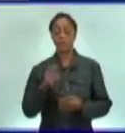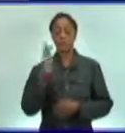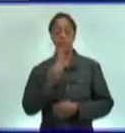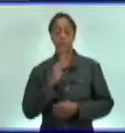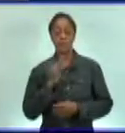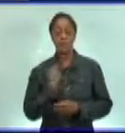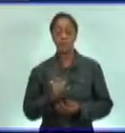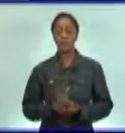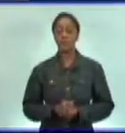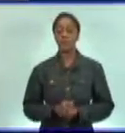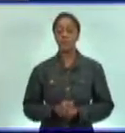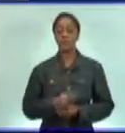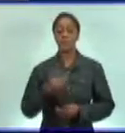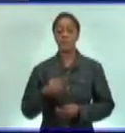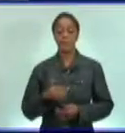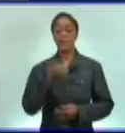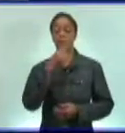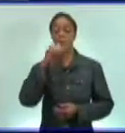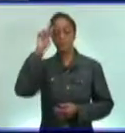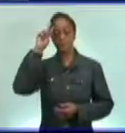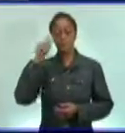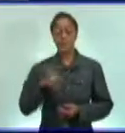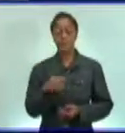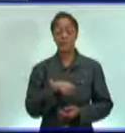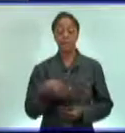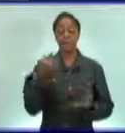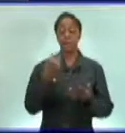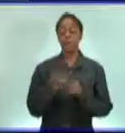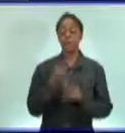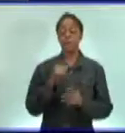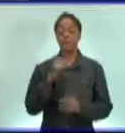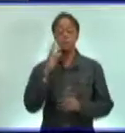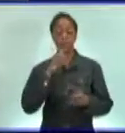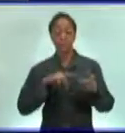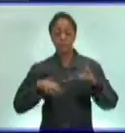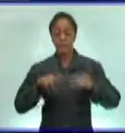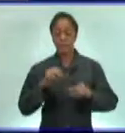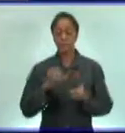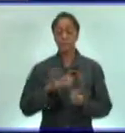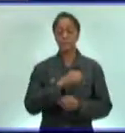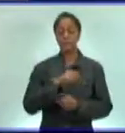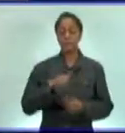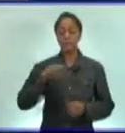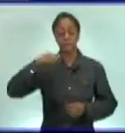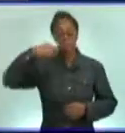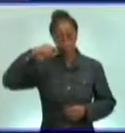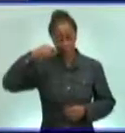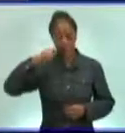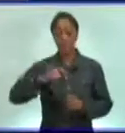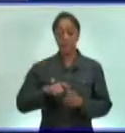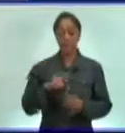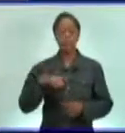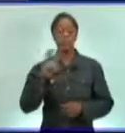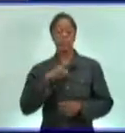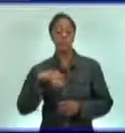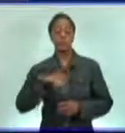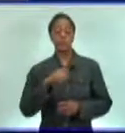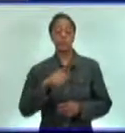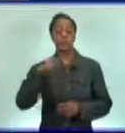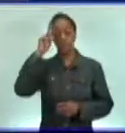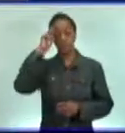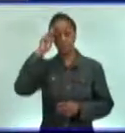biológica y la médica. Antes de este descubrimiento se utilizaban las lupas, sobre todo los médicos